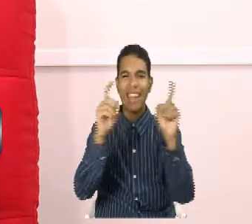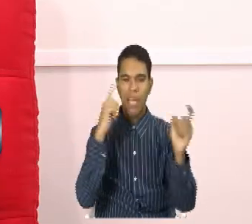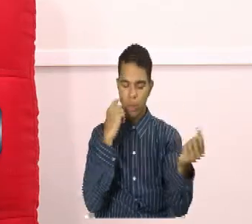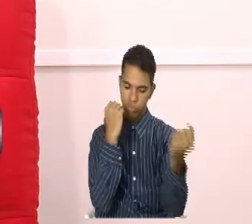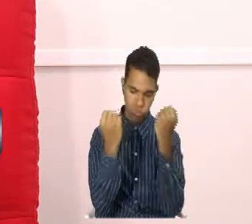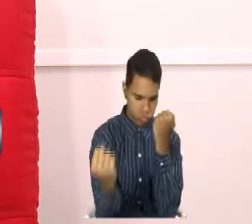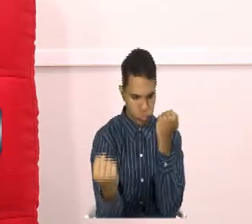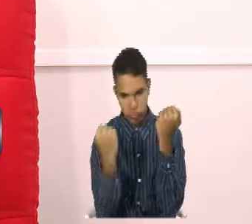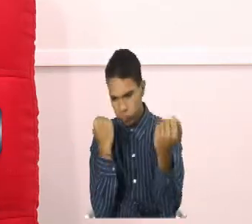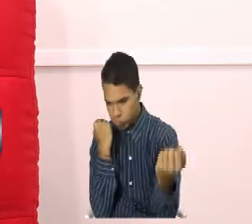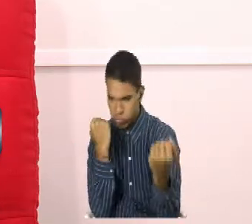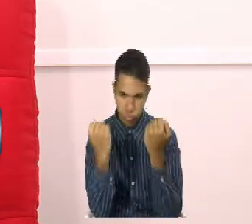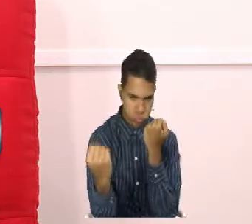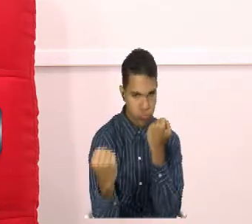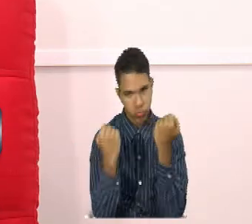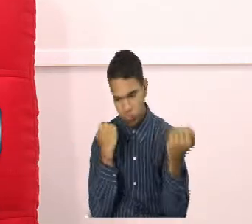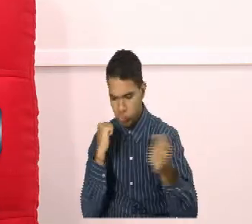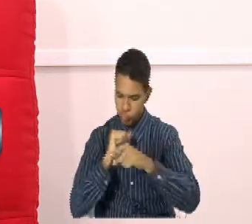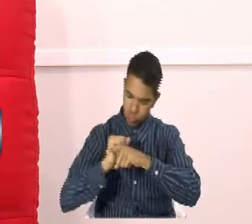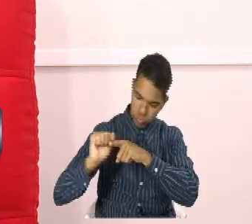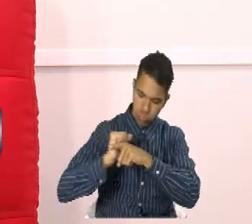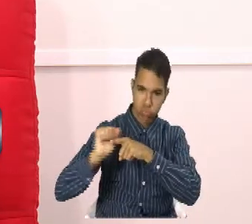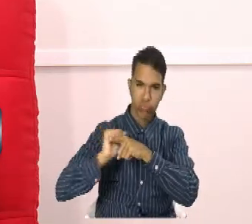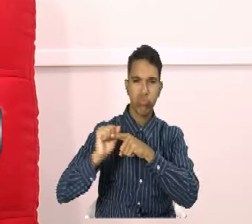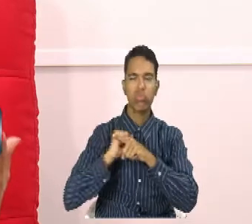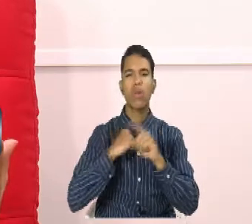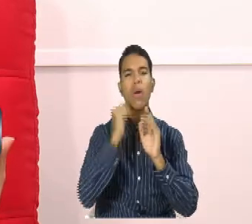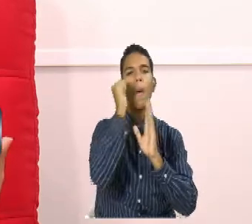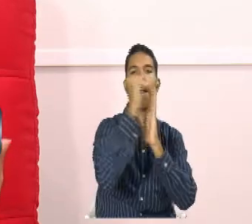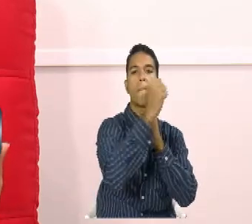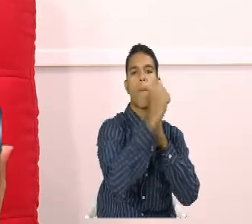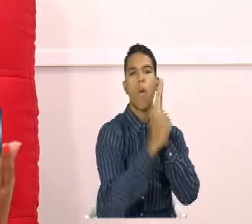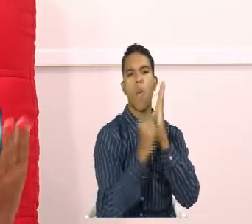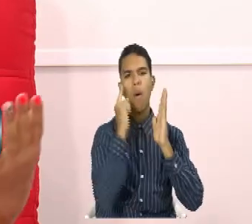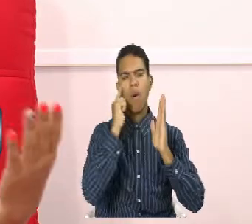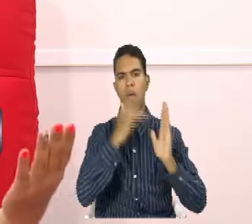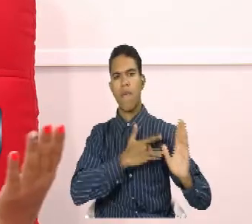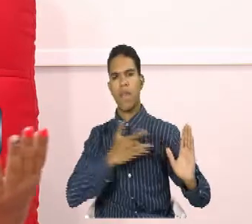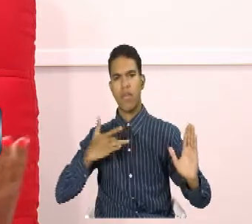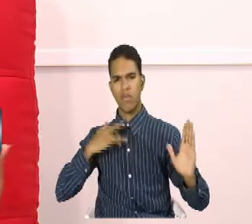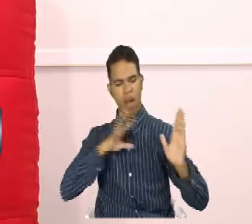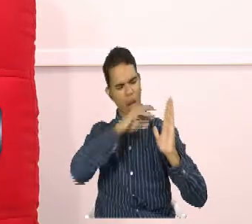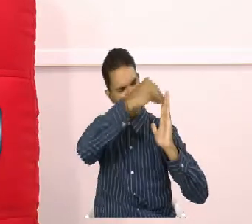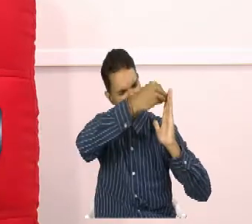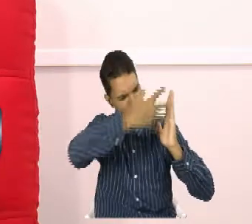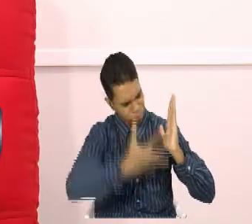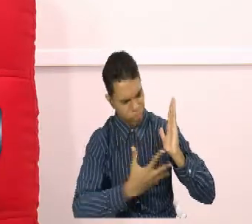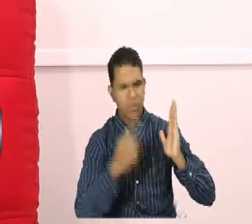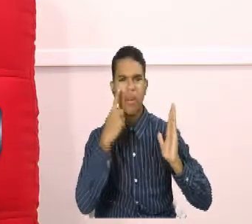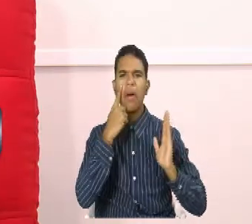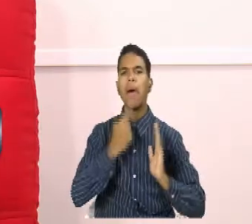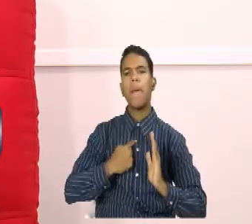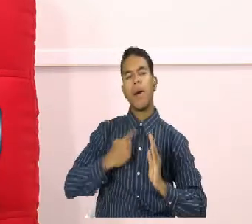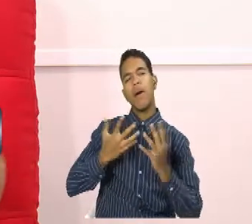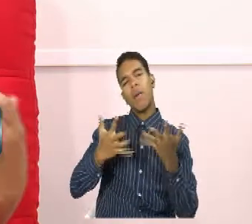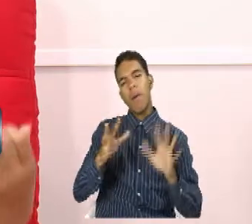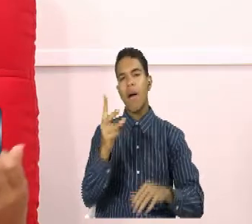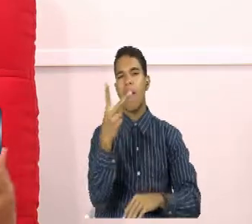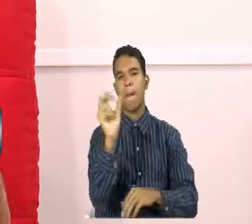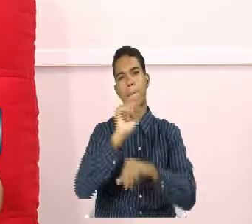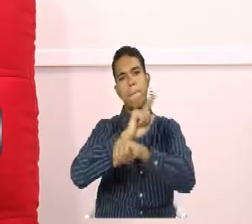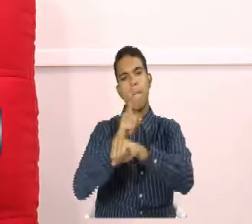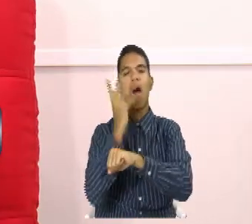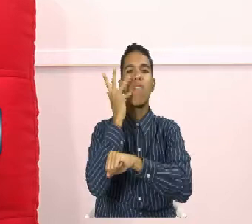¿no? Nosotros estamos en un programa de salud donde promovemos que diariamente hagamos ejercicio 20 minutos, porque eso nos va a ayudar también para